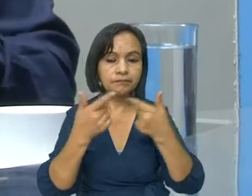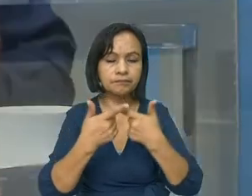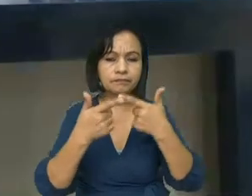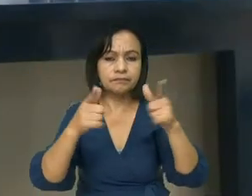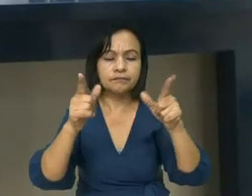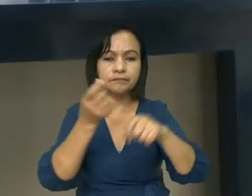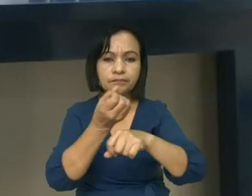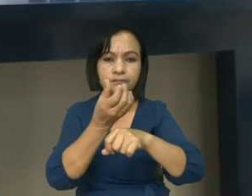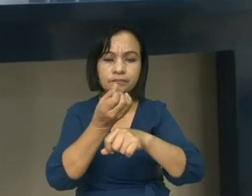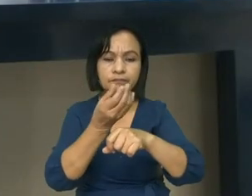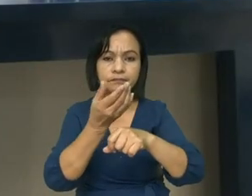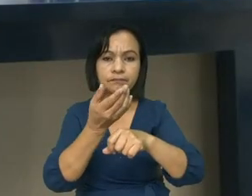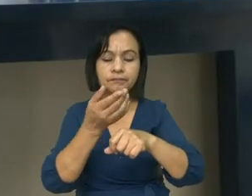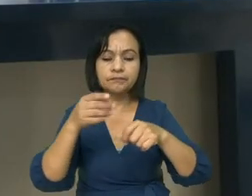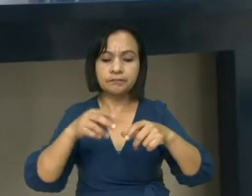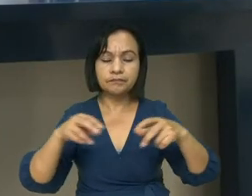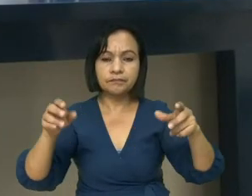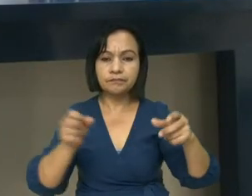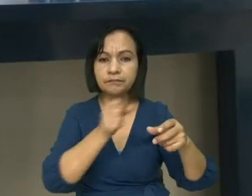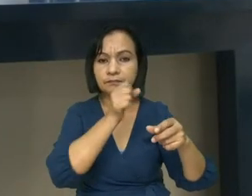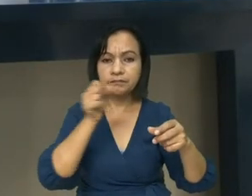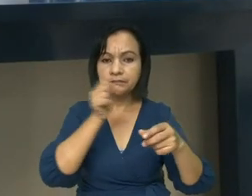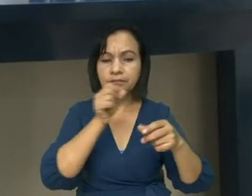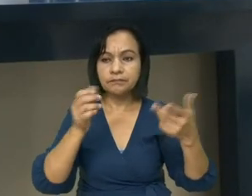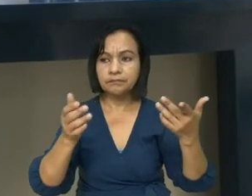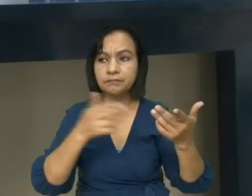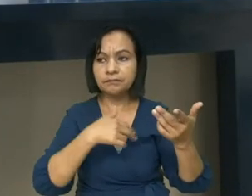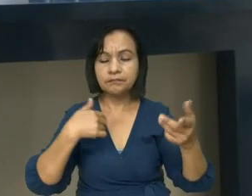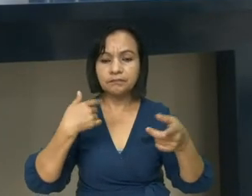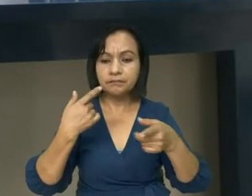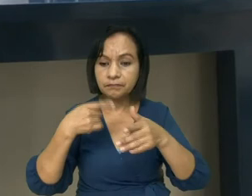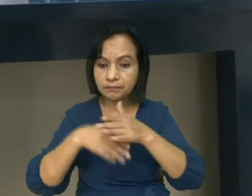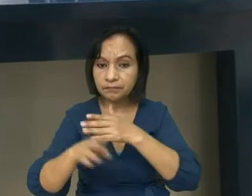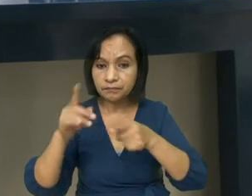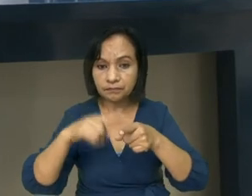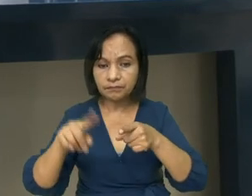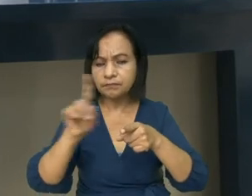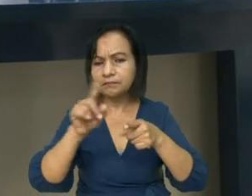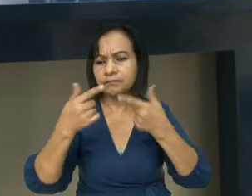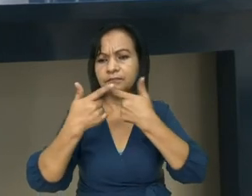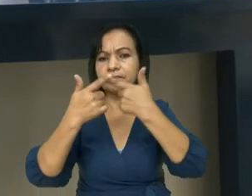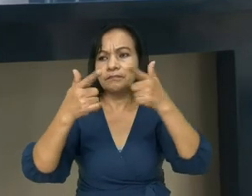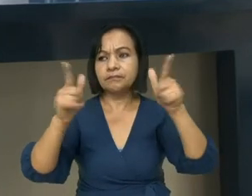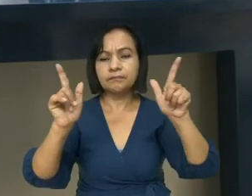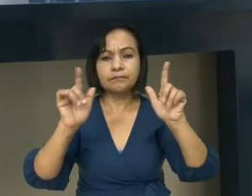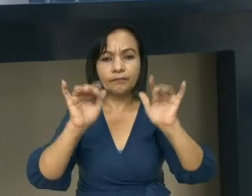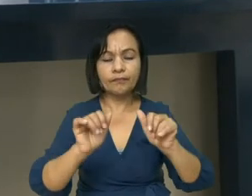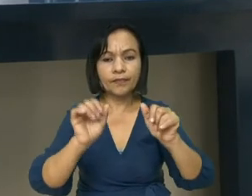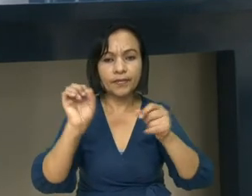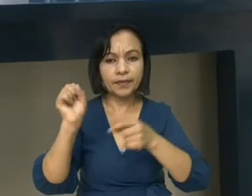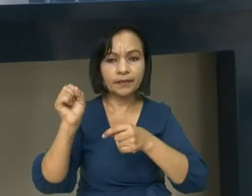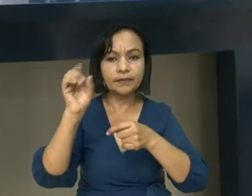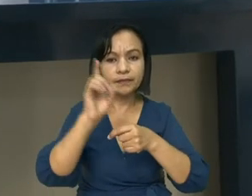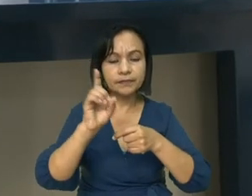La alcaldía puso a disposición el coro y lógicamente no se va a cobrar nada. Hemos hecho los primeros fines de semana